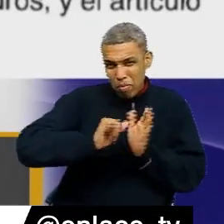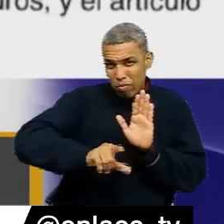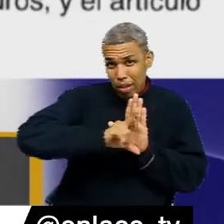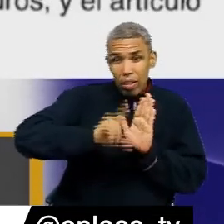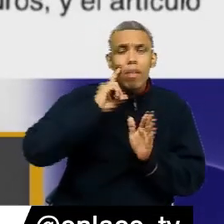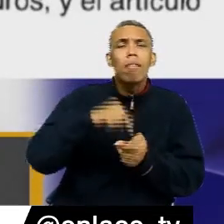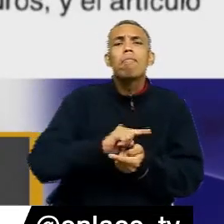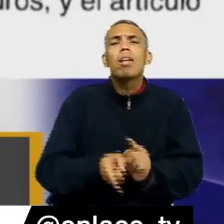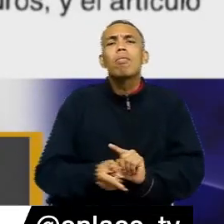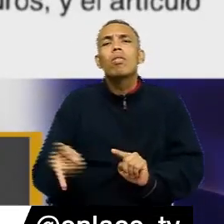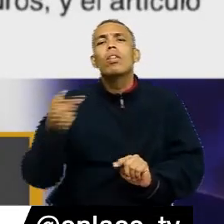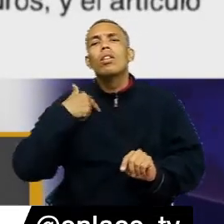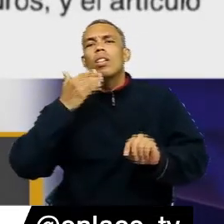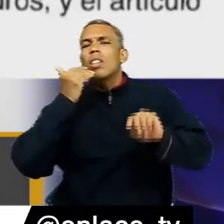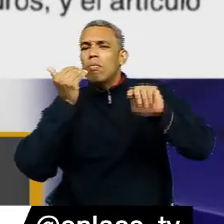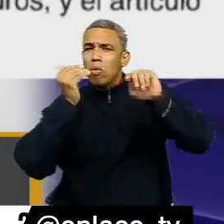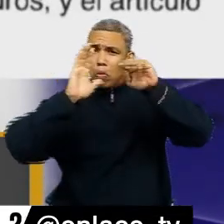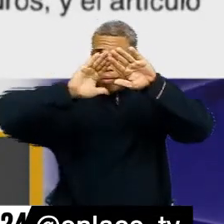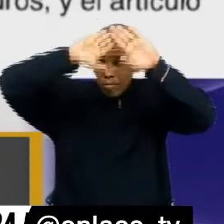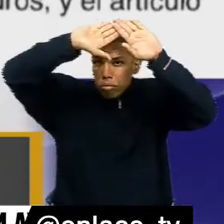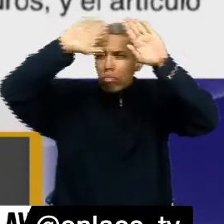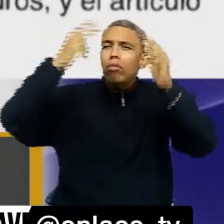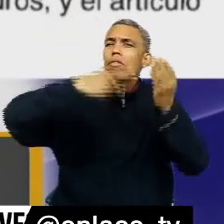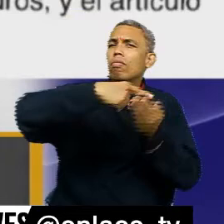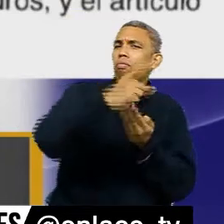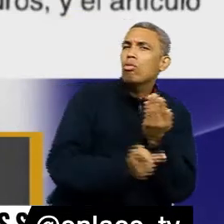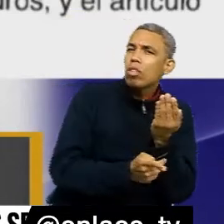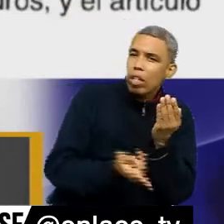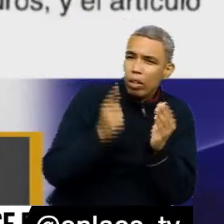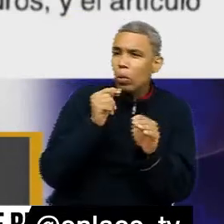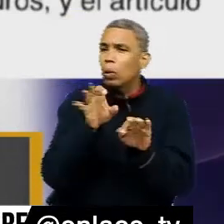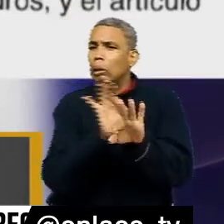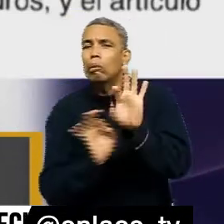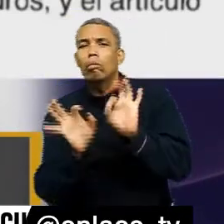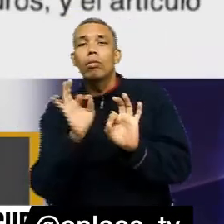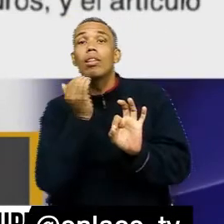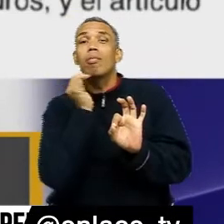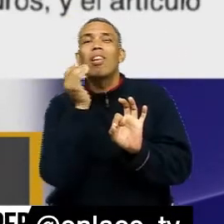de obra local en municipios donde se desarrollen proyectos de exploración y producción de